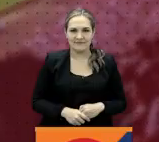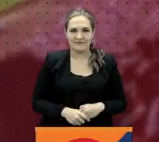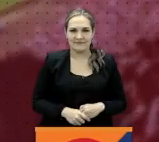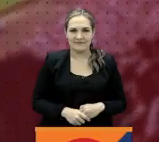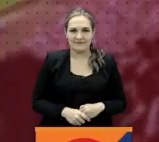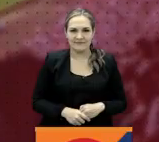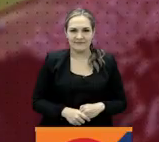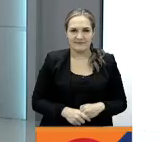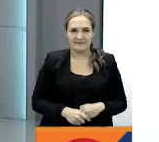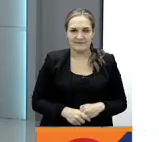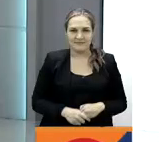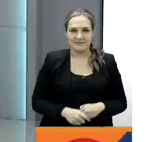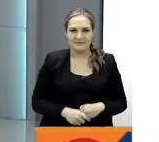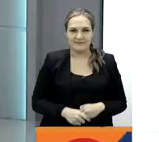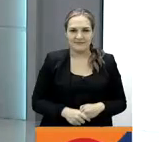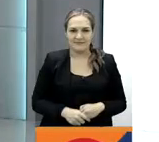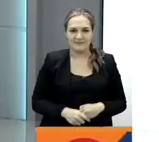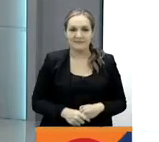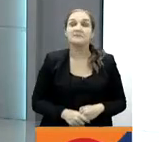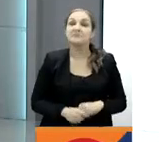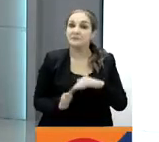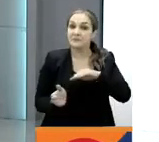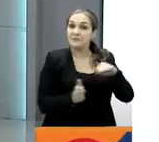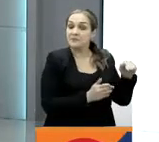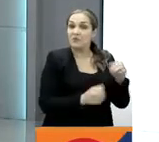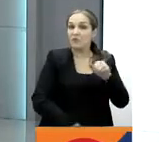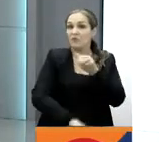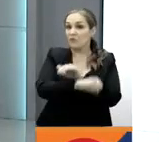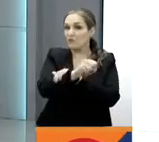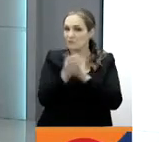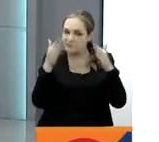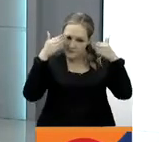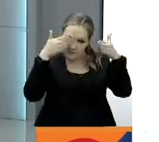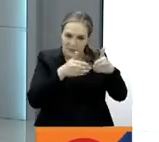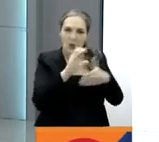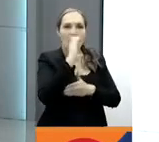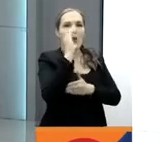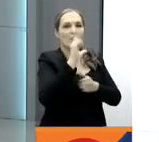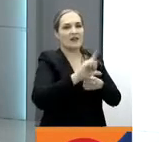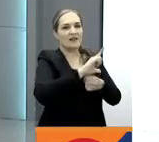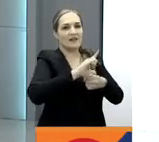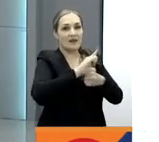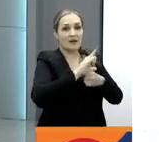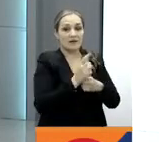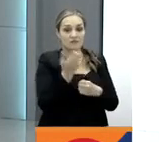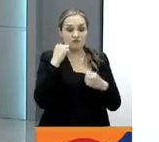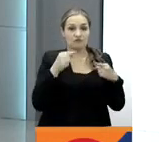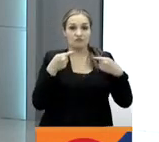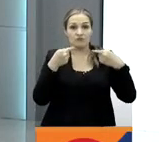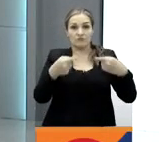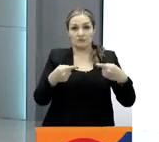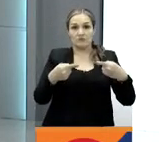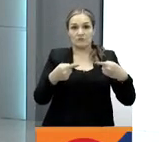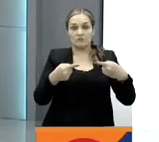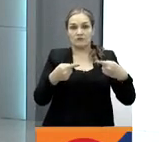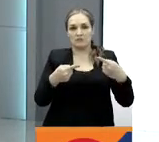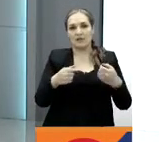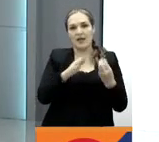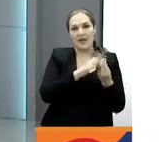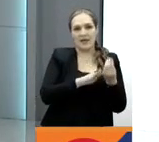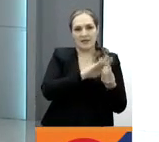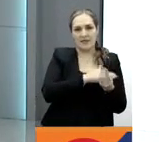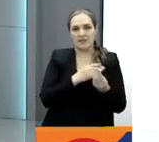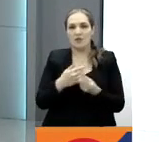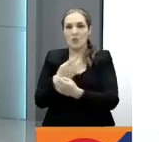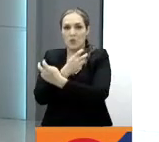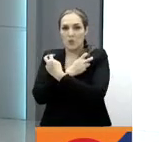de Bélgica. Sigamos hablando de fútbol, pero concentrémonos en Colombia, porque en el cierre de la fecha 11 de la Liga Equidad y Atlético Huila,